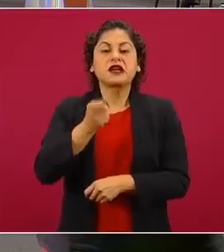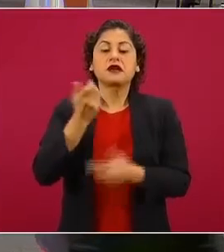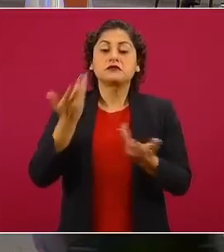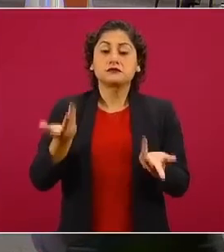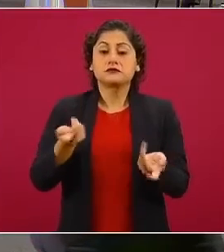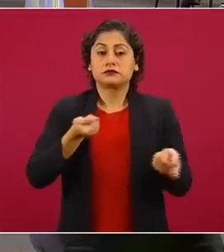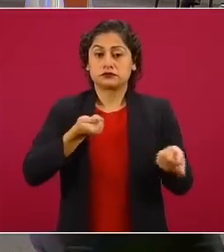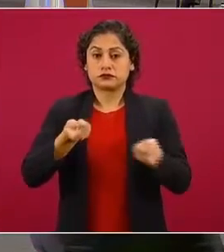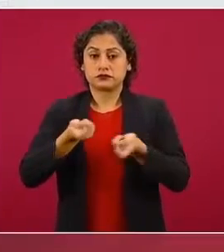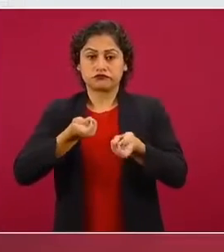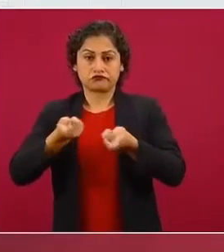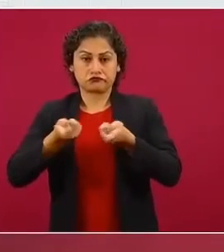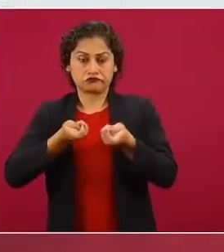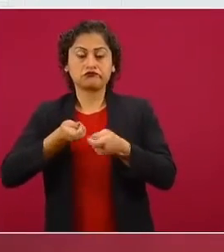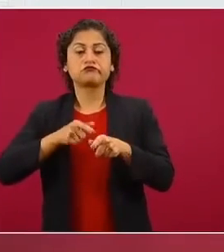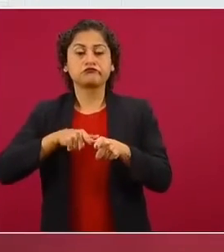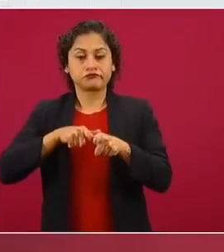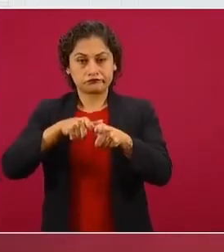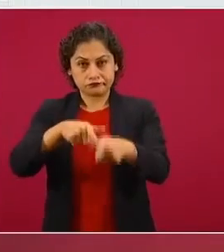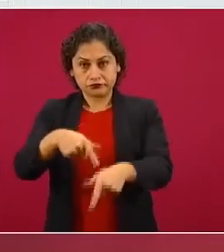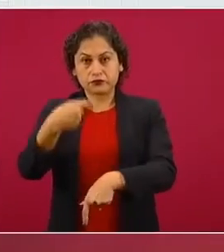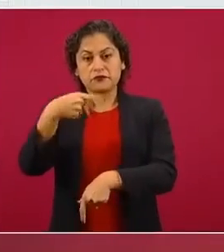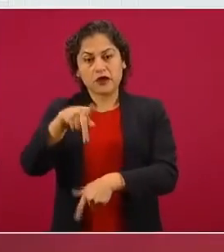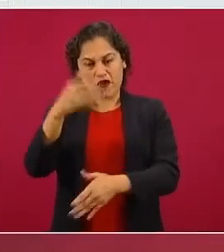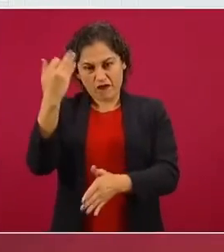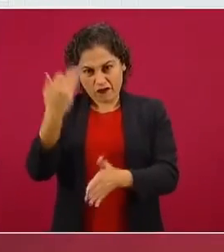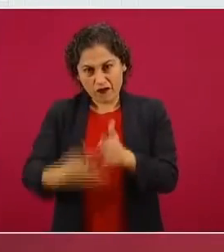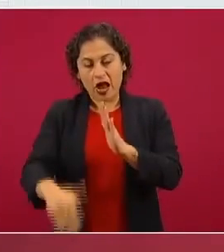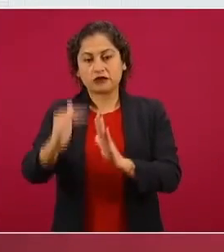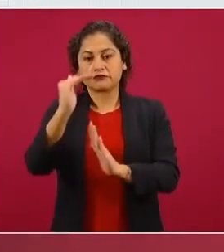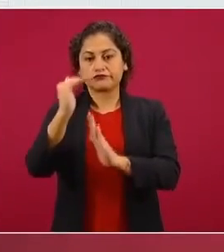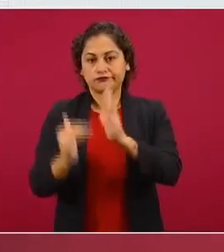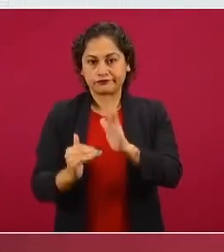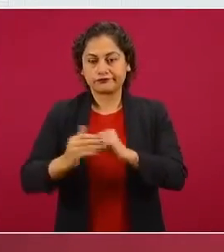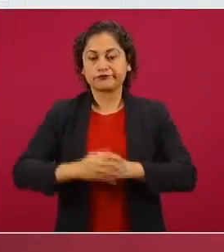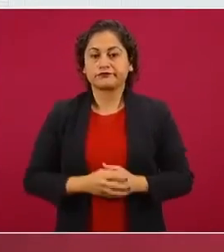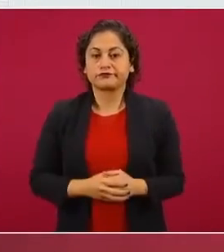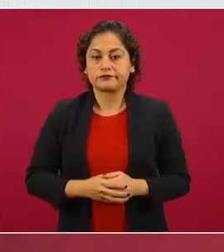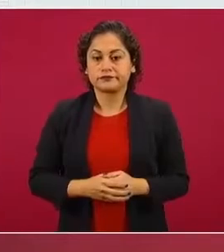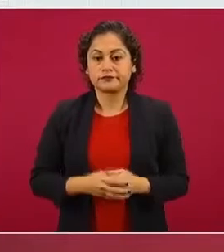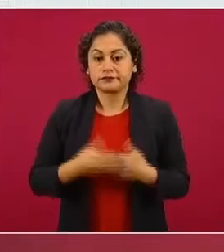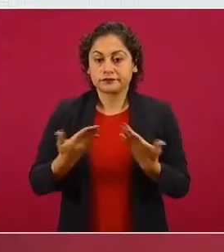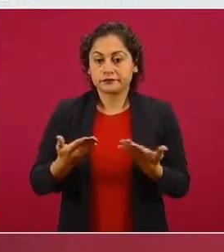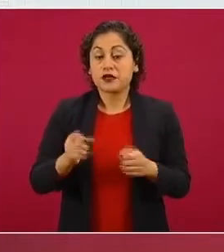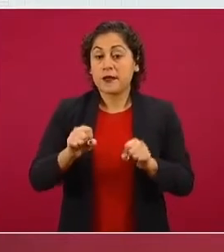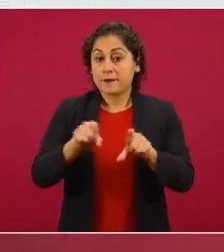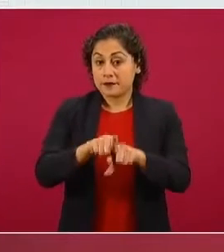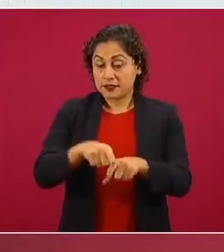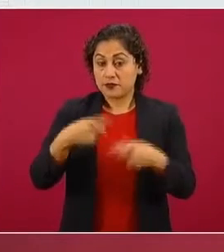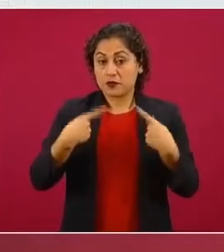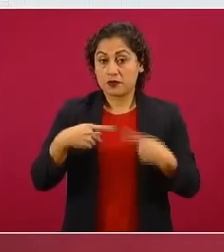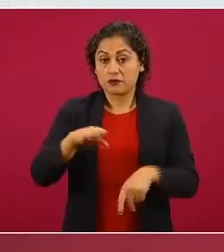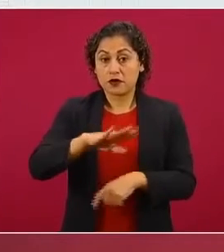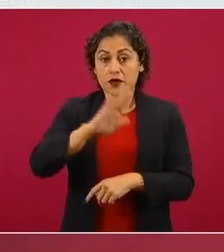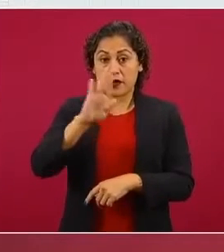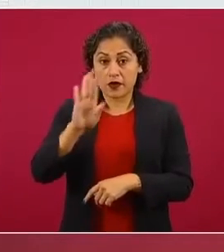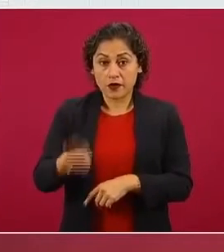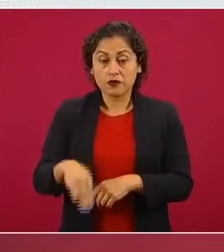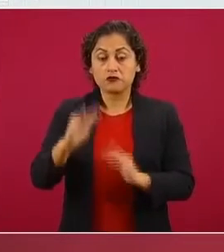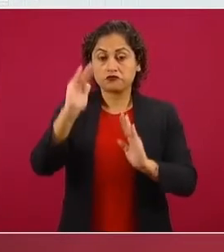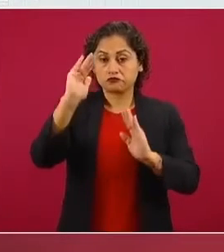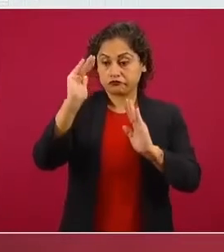de control, pero todavía no es suficiente para reducir los contagios. Lo mismo ocurre con las defunciones, disminuyeron